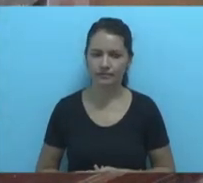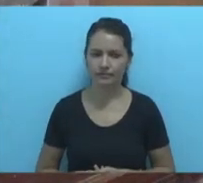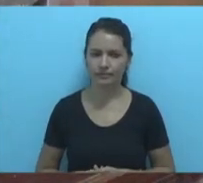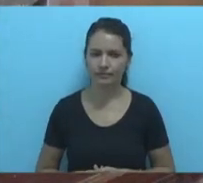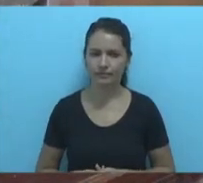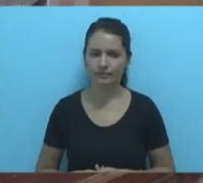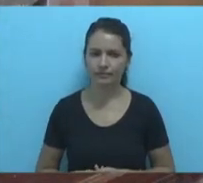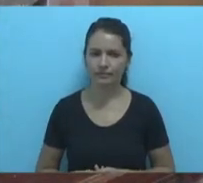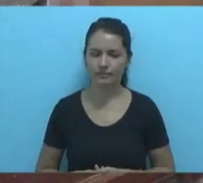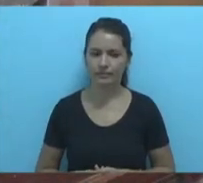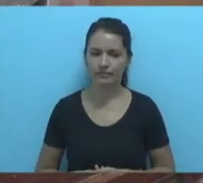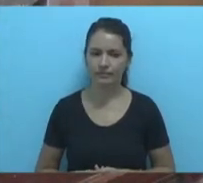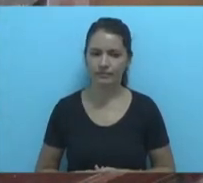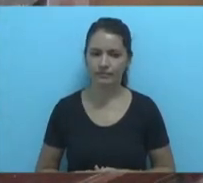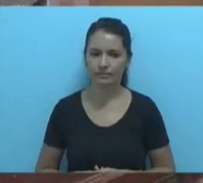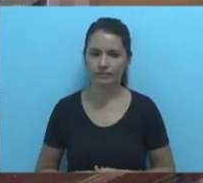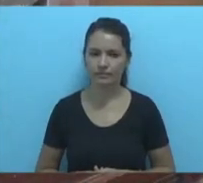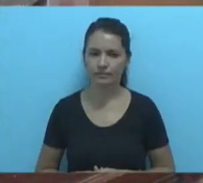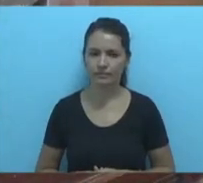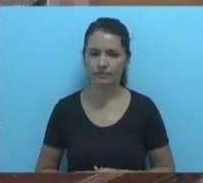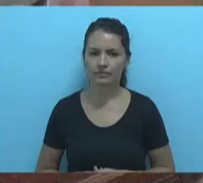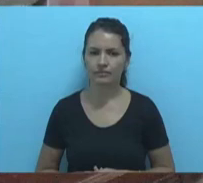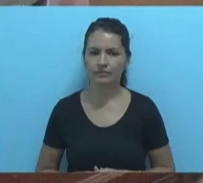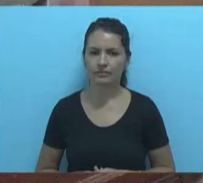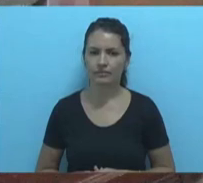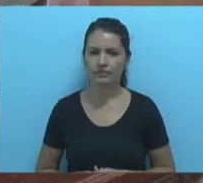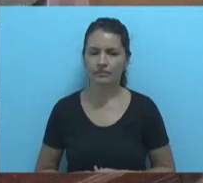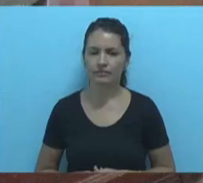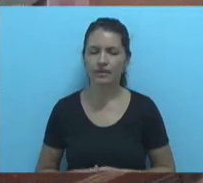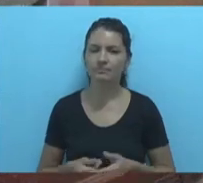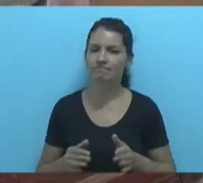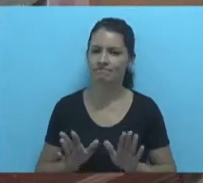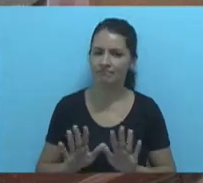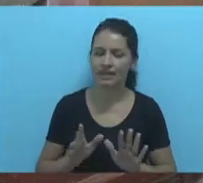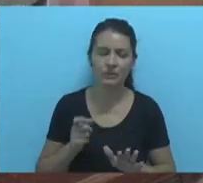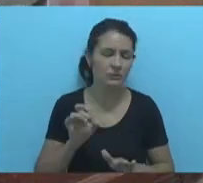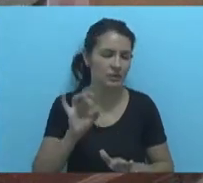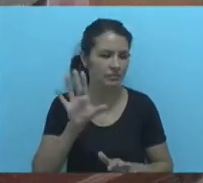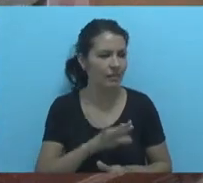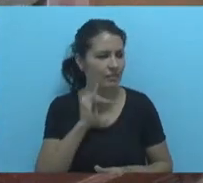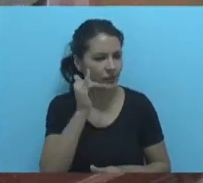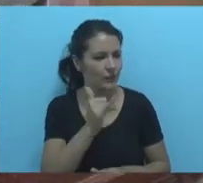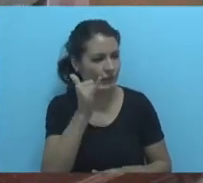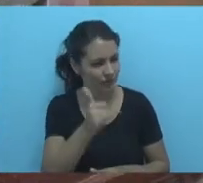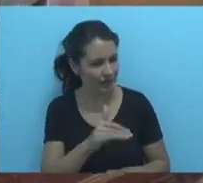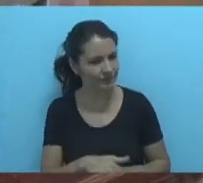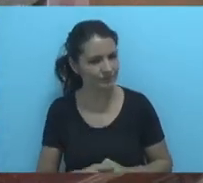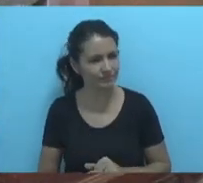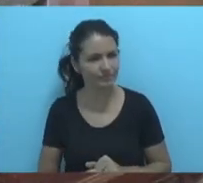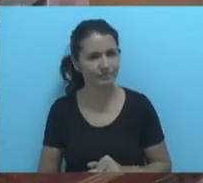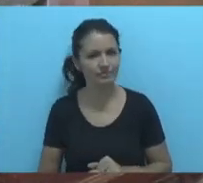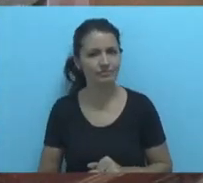para invertir en educación. Así que, sin más, quería poner a